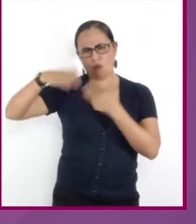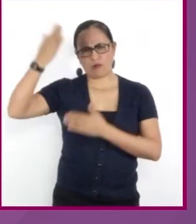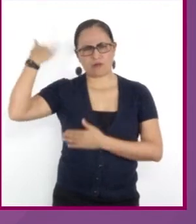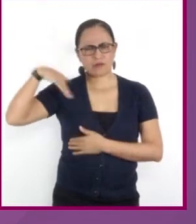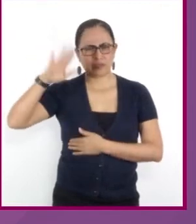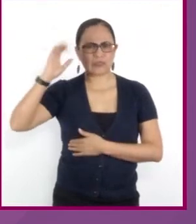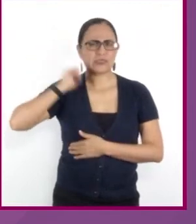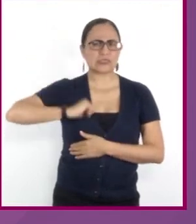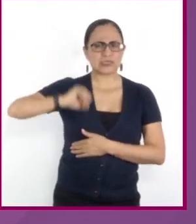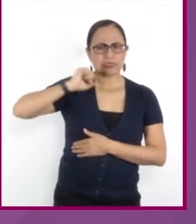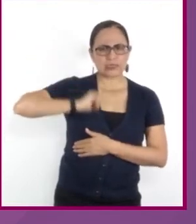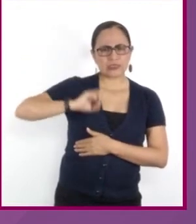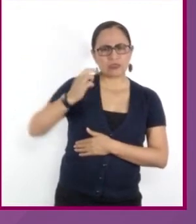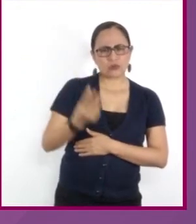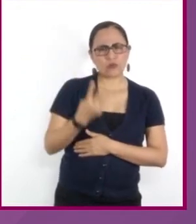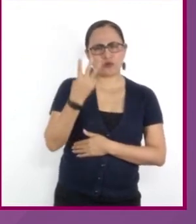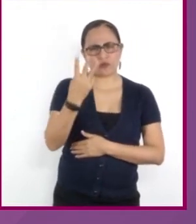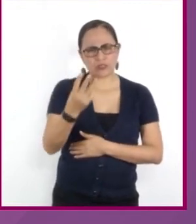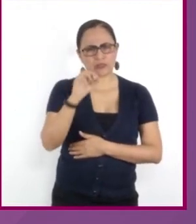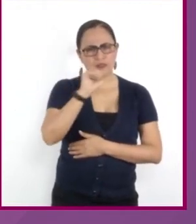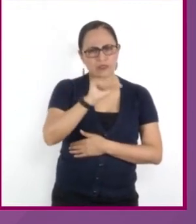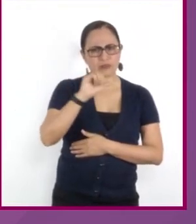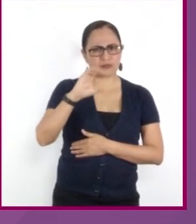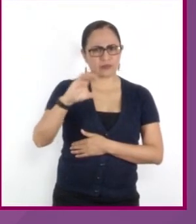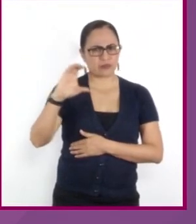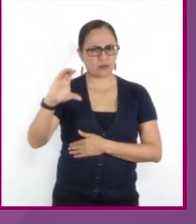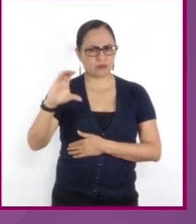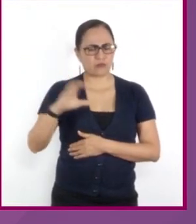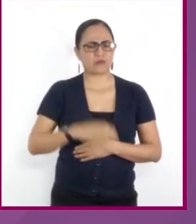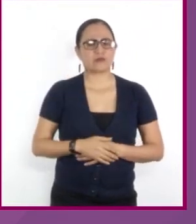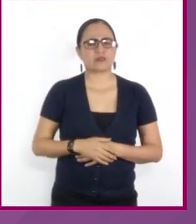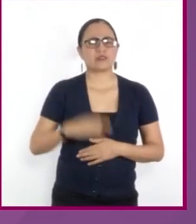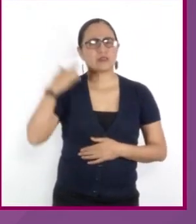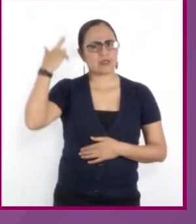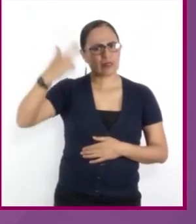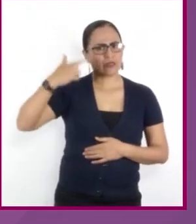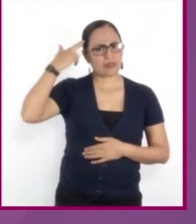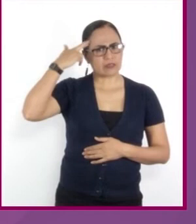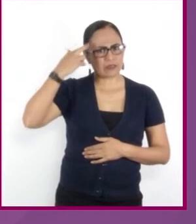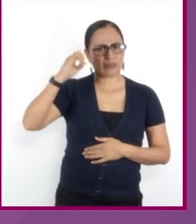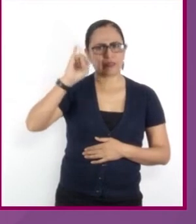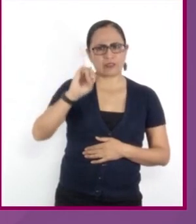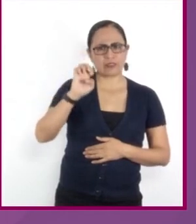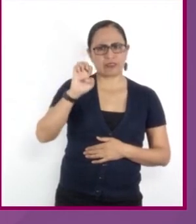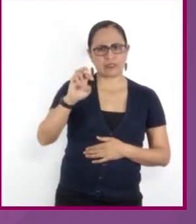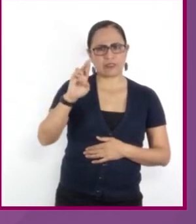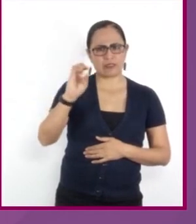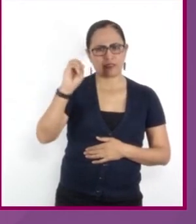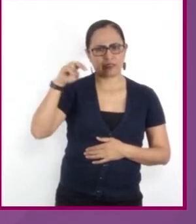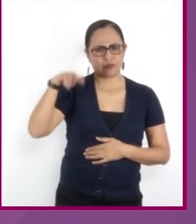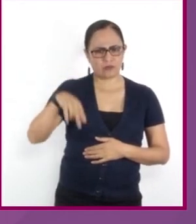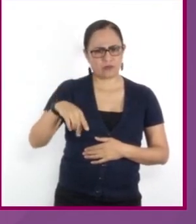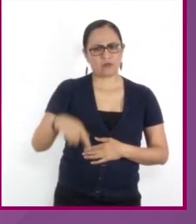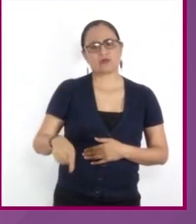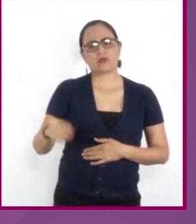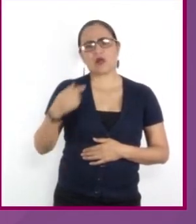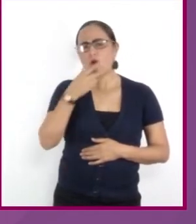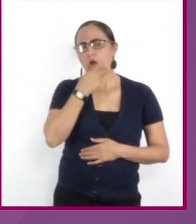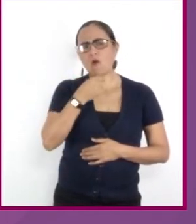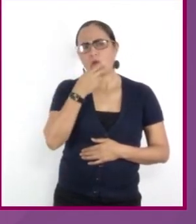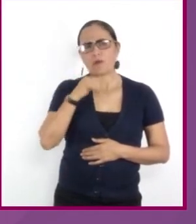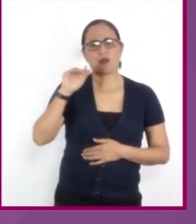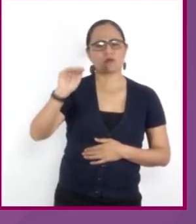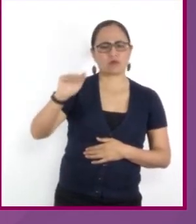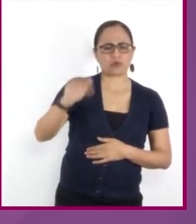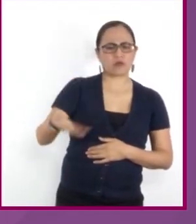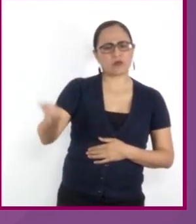en el siglo III antes de nuestra era, el rey Hierón de Siracusa solicitó a un orfebre que creara